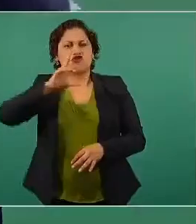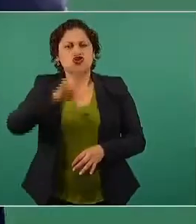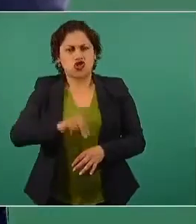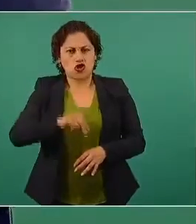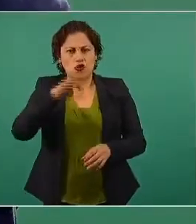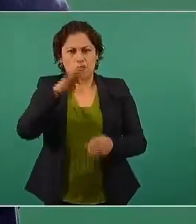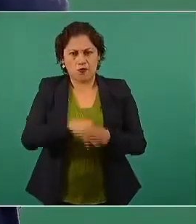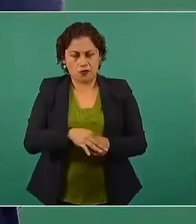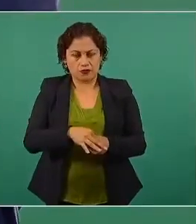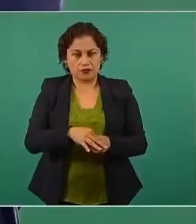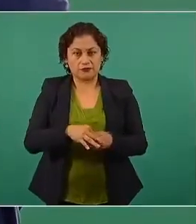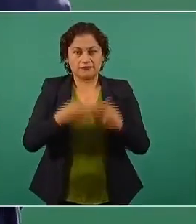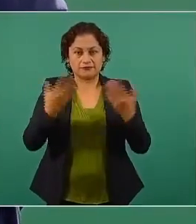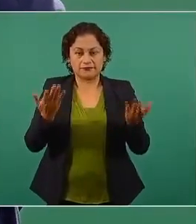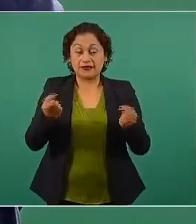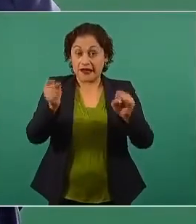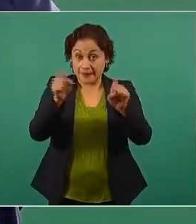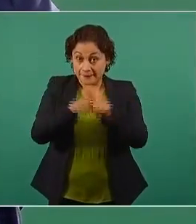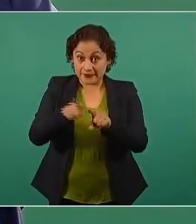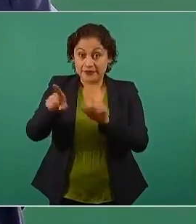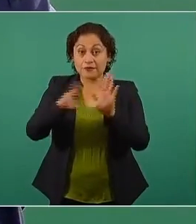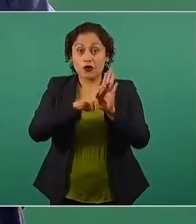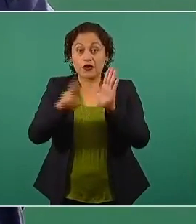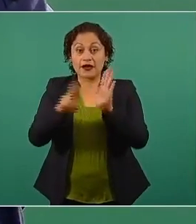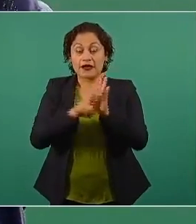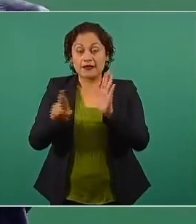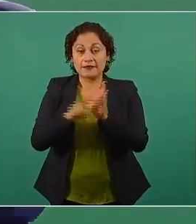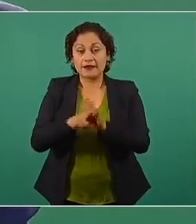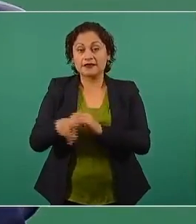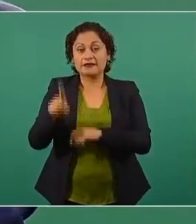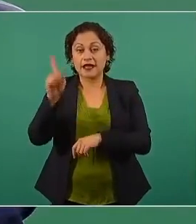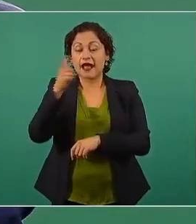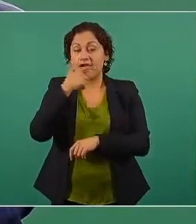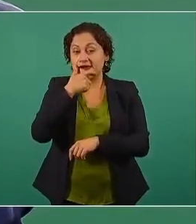hasta la revista esta inglesa,